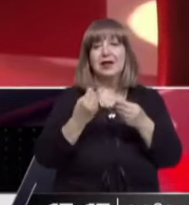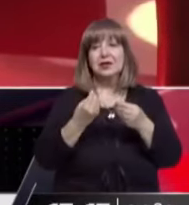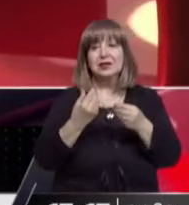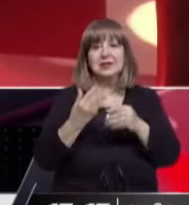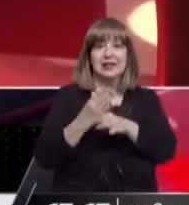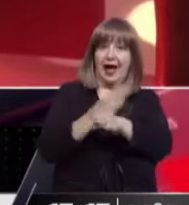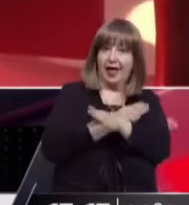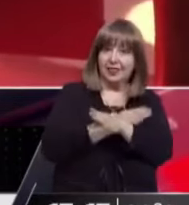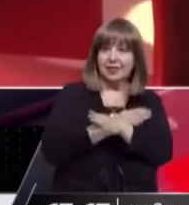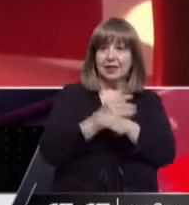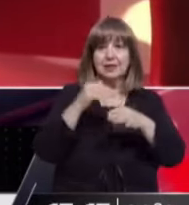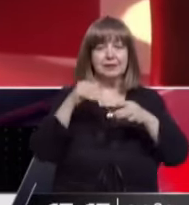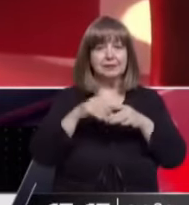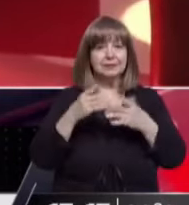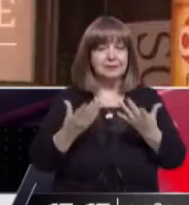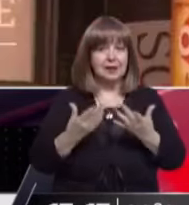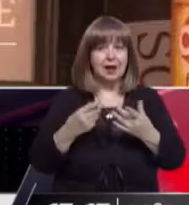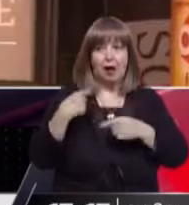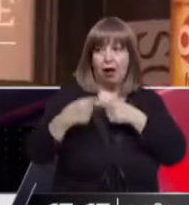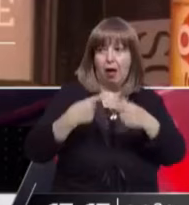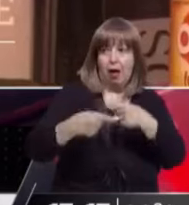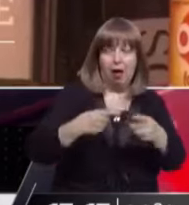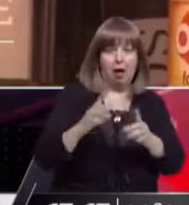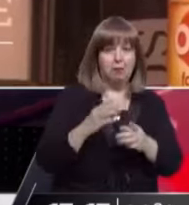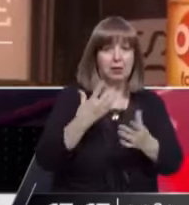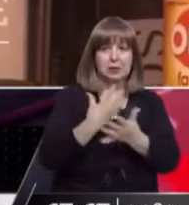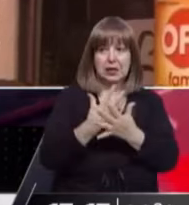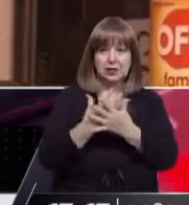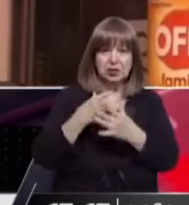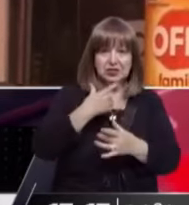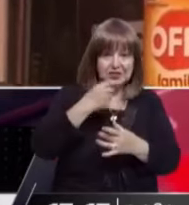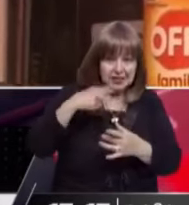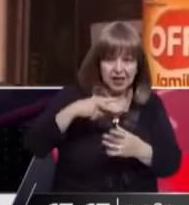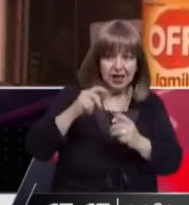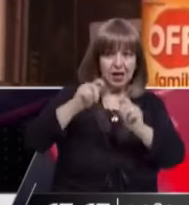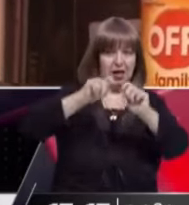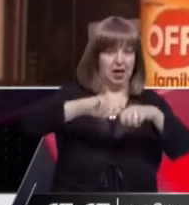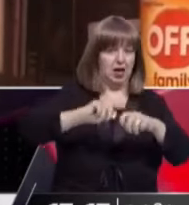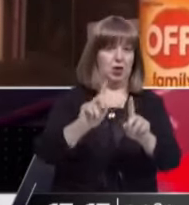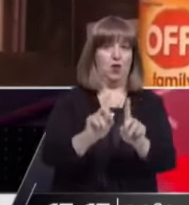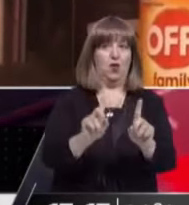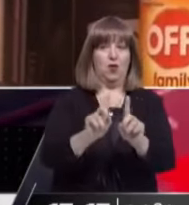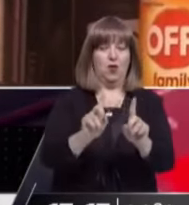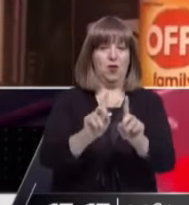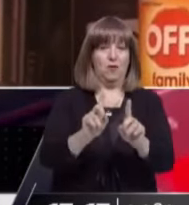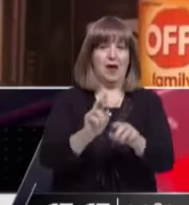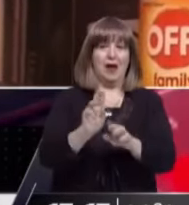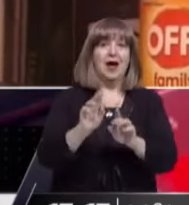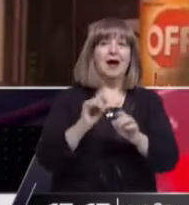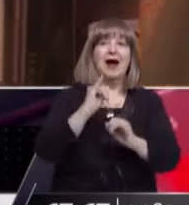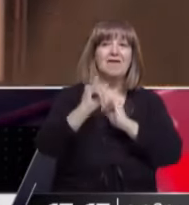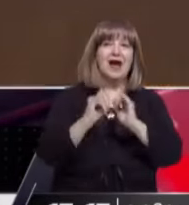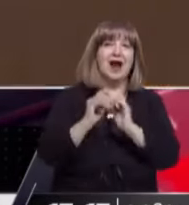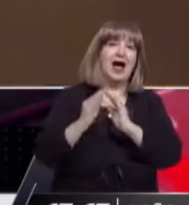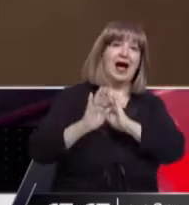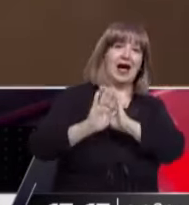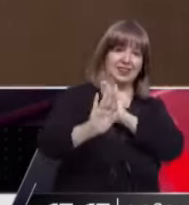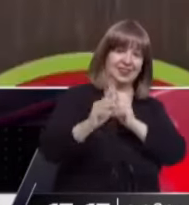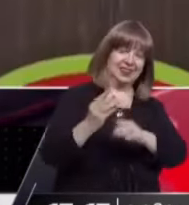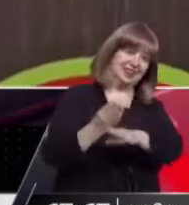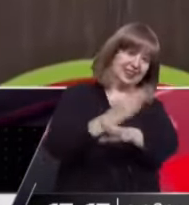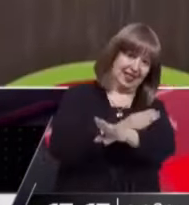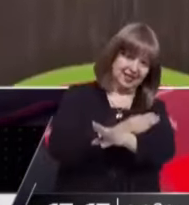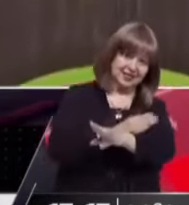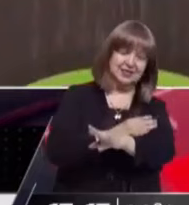Entonces, bueno, ya que están, siguen, pero esa decisión la tienen que tomar antes, ¿sí? Y si no, todas las personas,